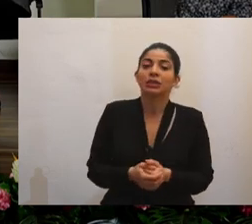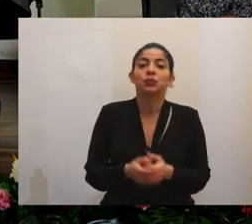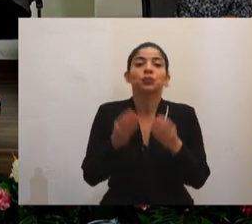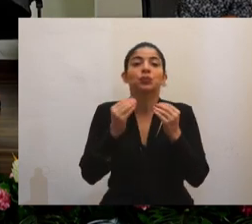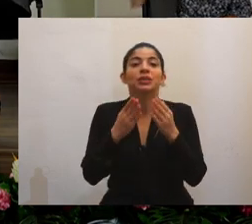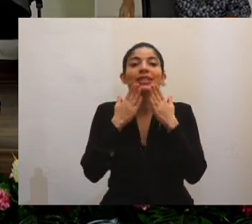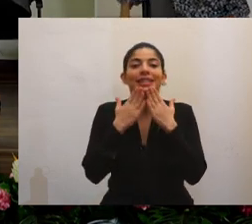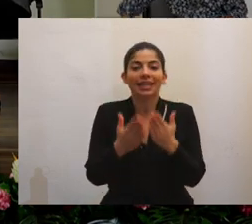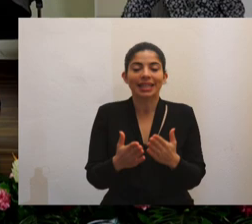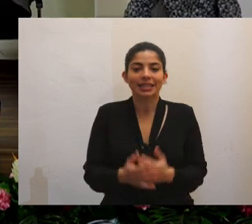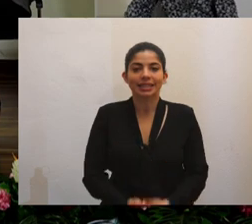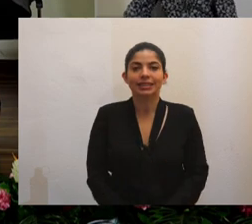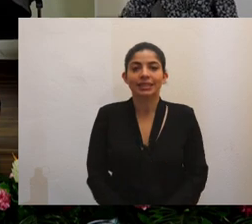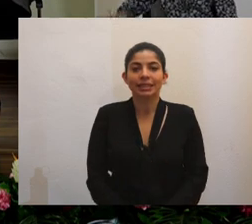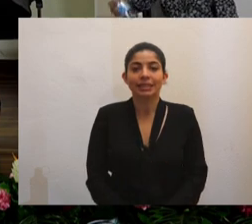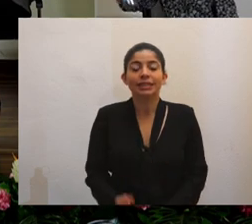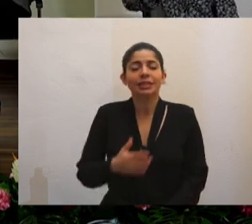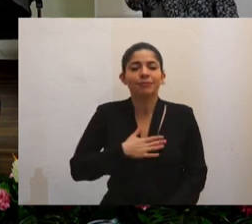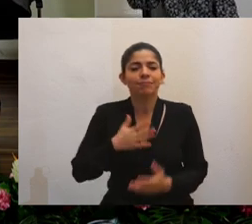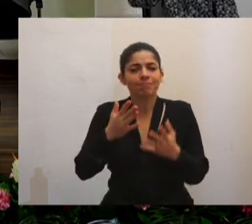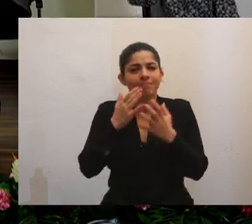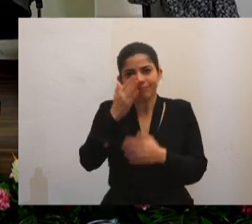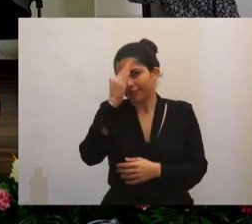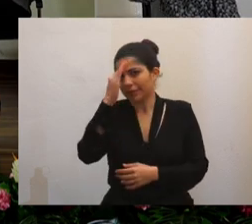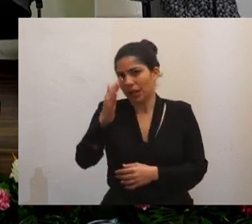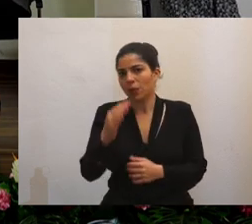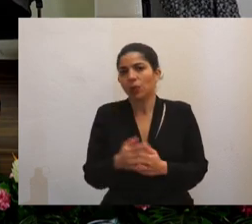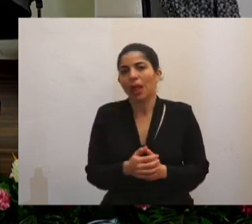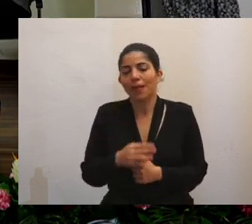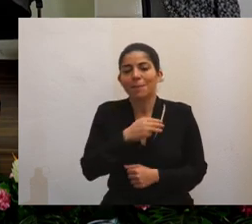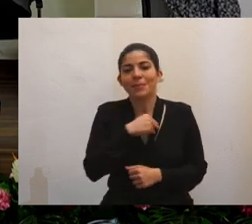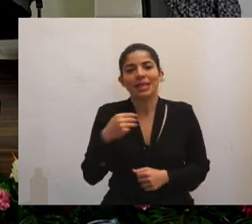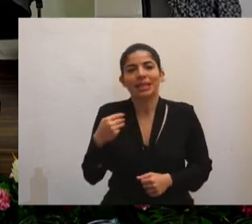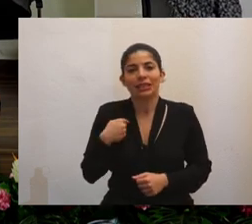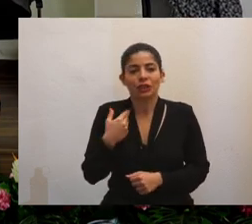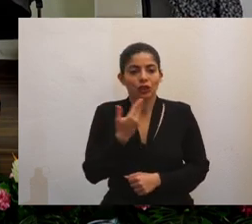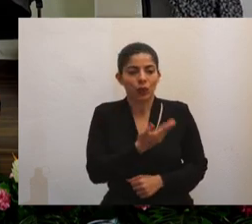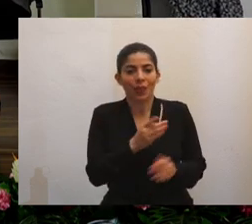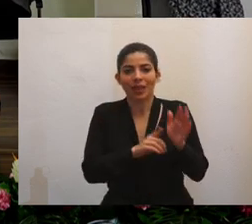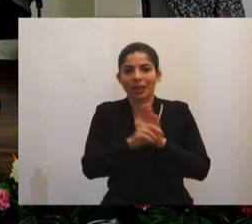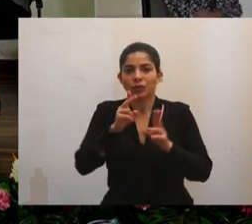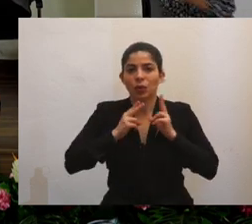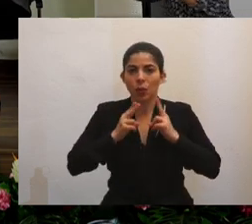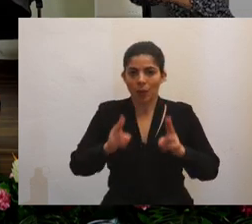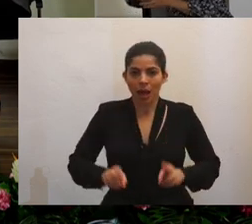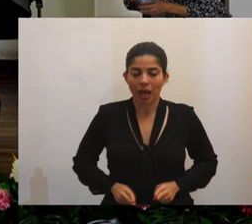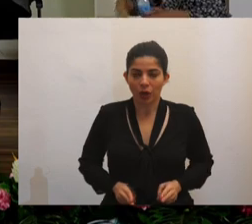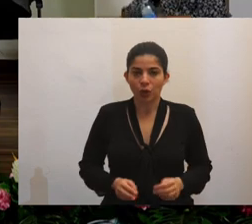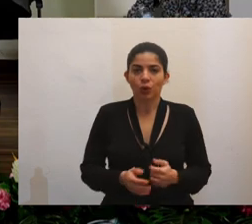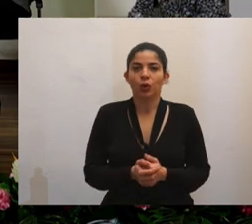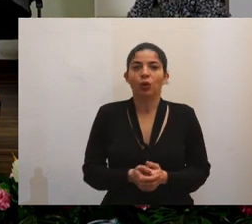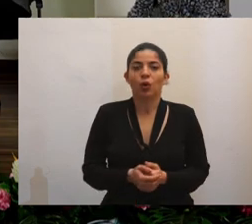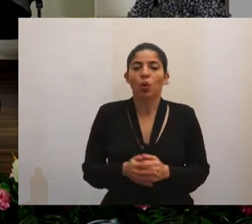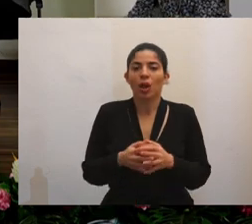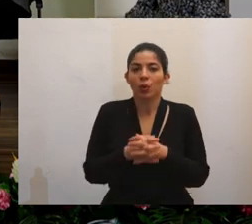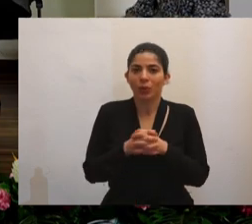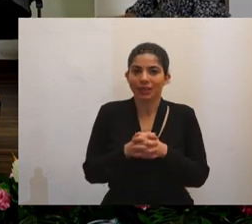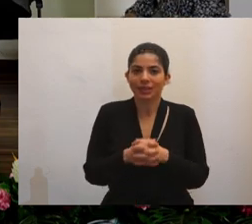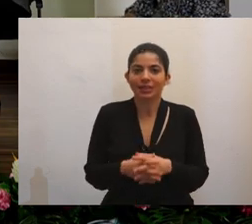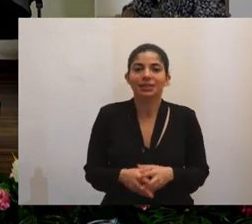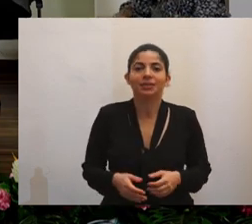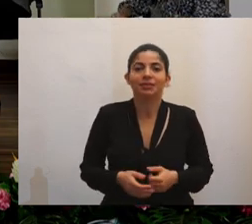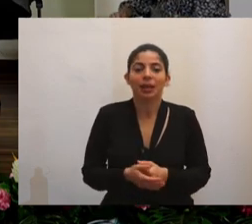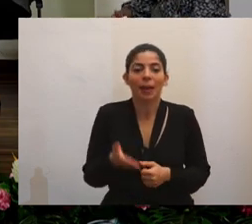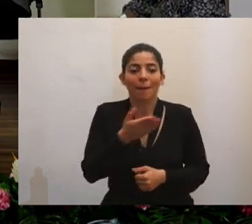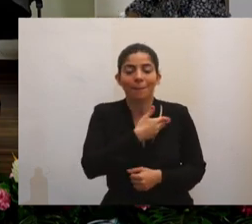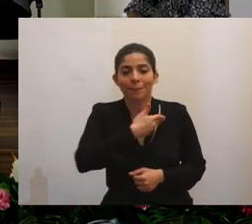Muchas gracias. Quiero saludar al ministro de Desarrollo Humano, don Juan Luis Bermúdez,